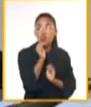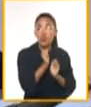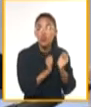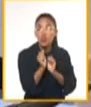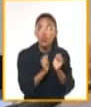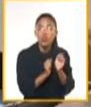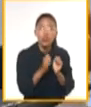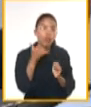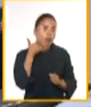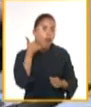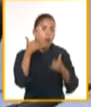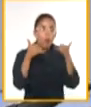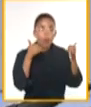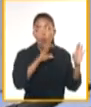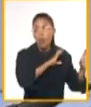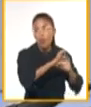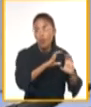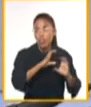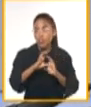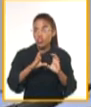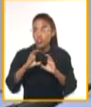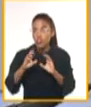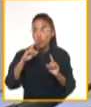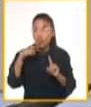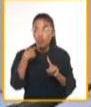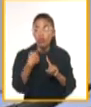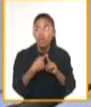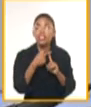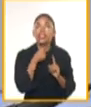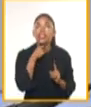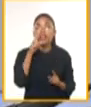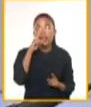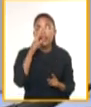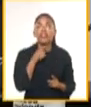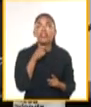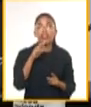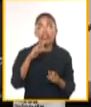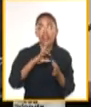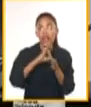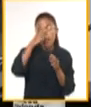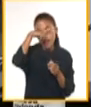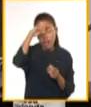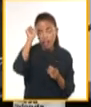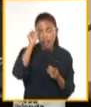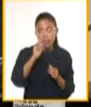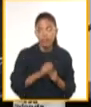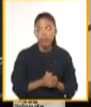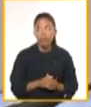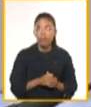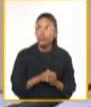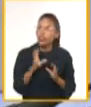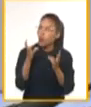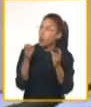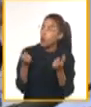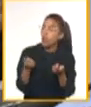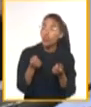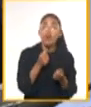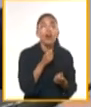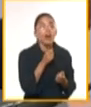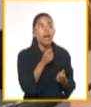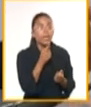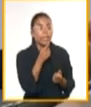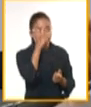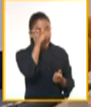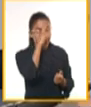La Habana y perdemos la generación de Energas. ¿Eso es más o menos cuántos megawatts? Estamos hablando de 46 megawatts en